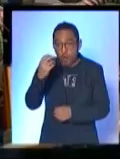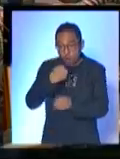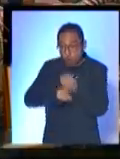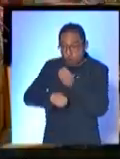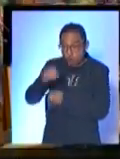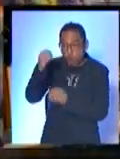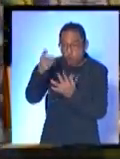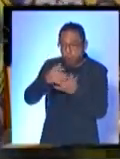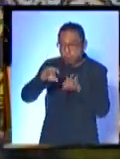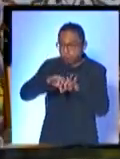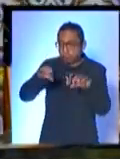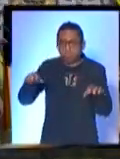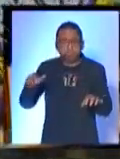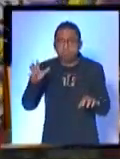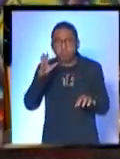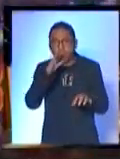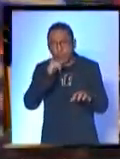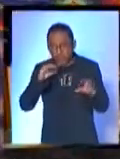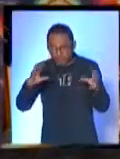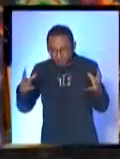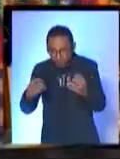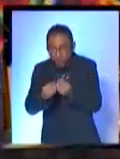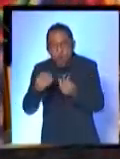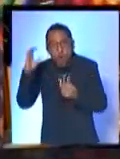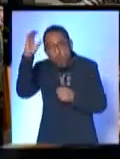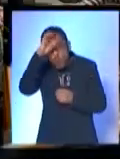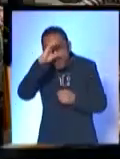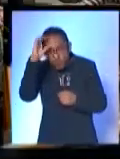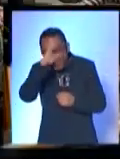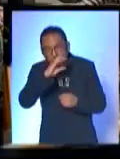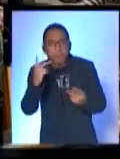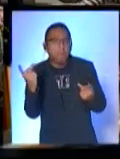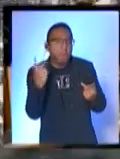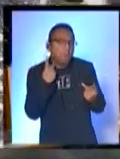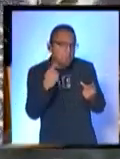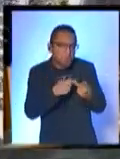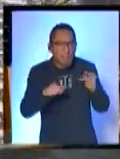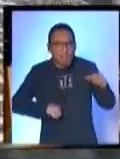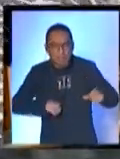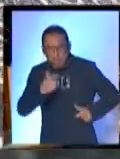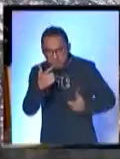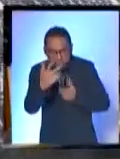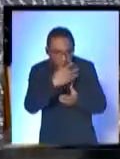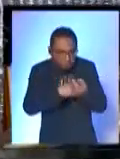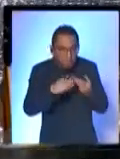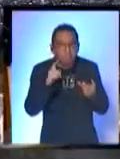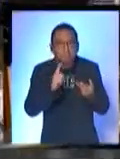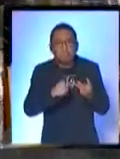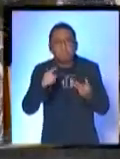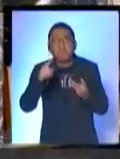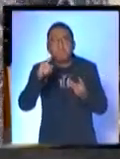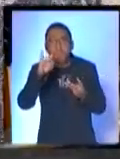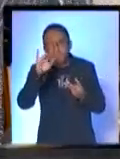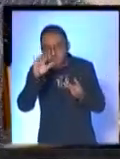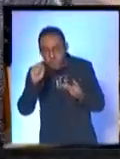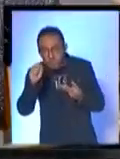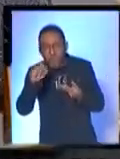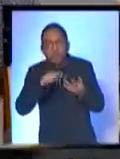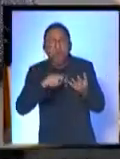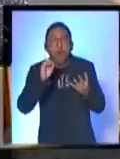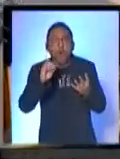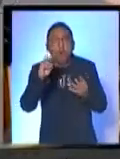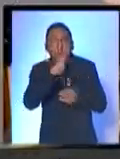del resto de los factores que conforman la cultura: sus prácticas políticas, actividades económicas, mitos y su forma de relacionarse